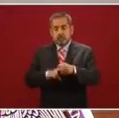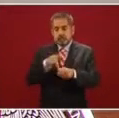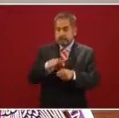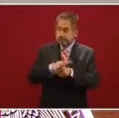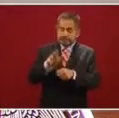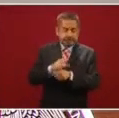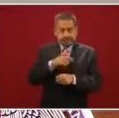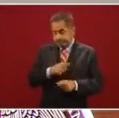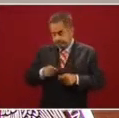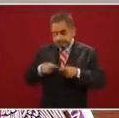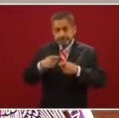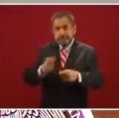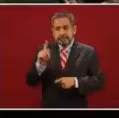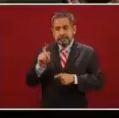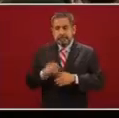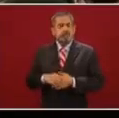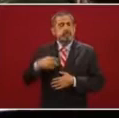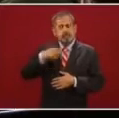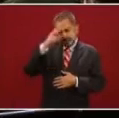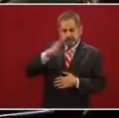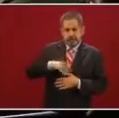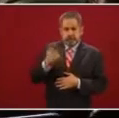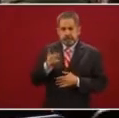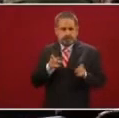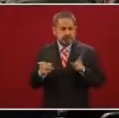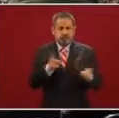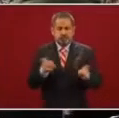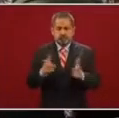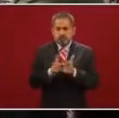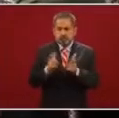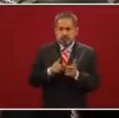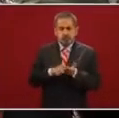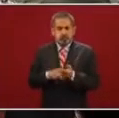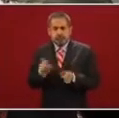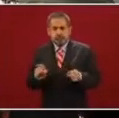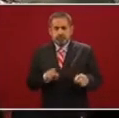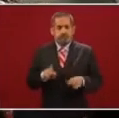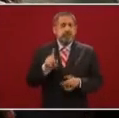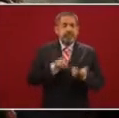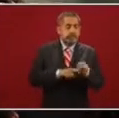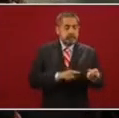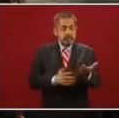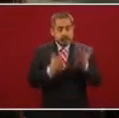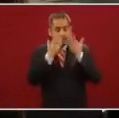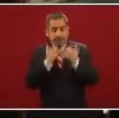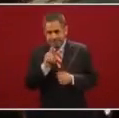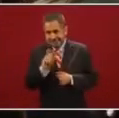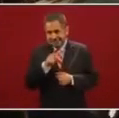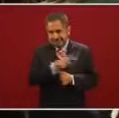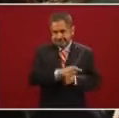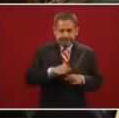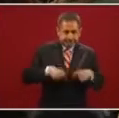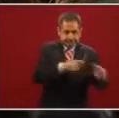y clínicas prioritarias. O sea, en México tenemos 2 casos de grupos de personas, principalmente aquellos que no tienen el servicio